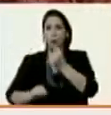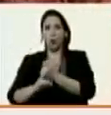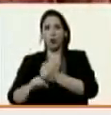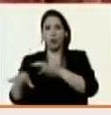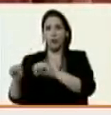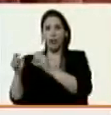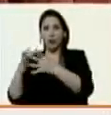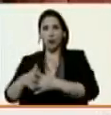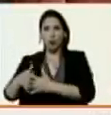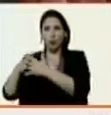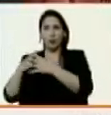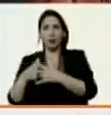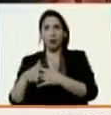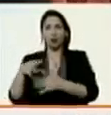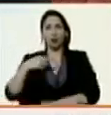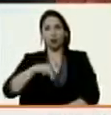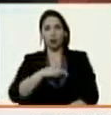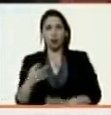ver